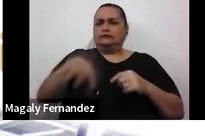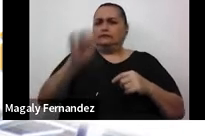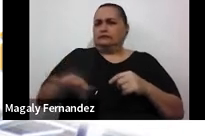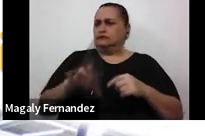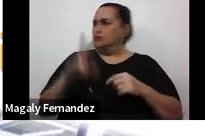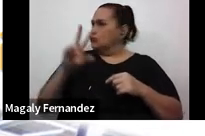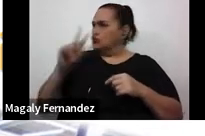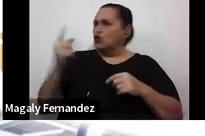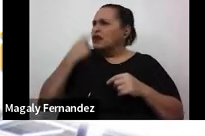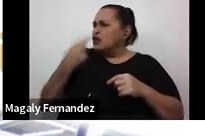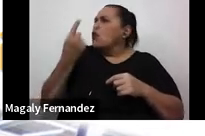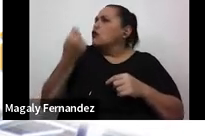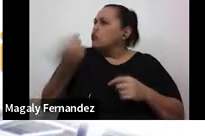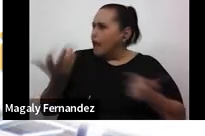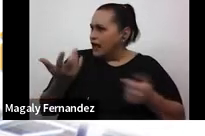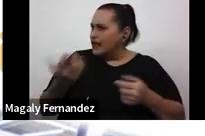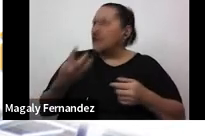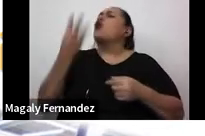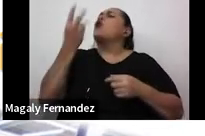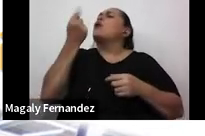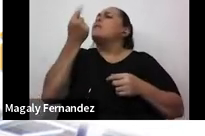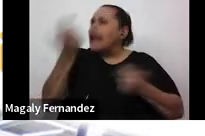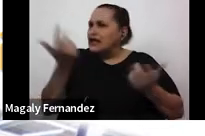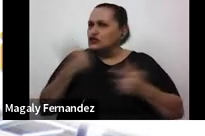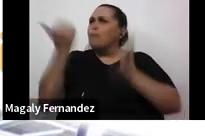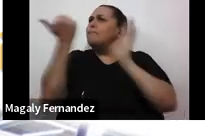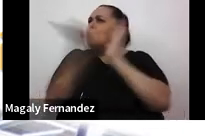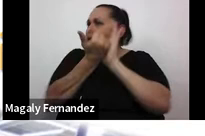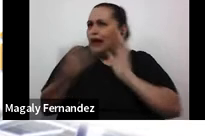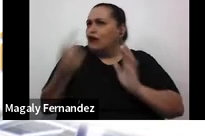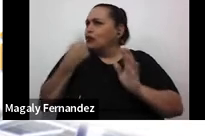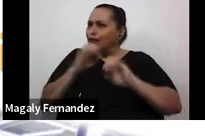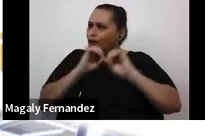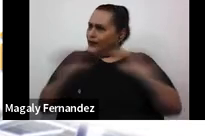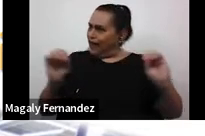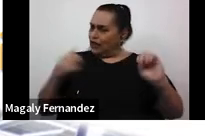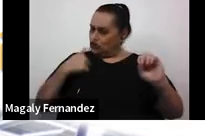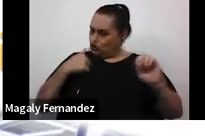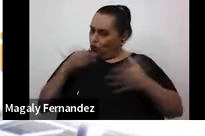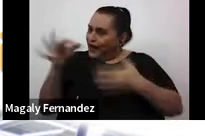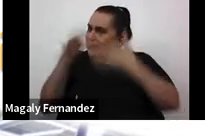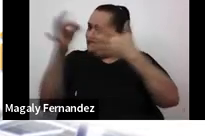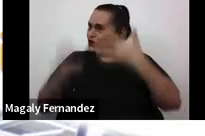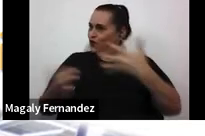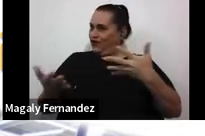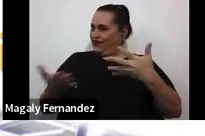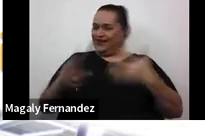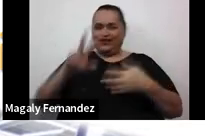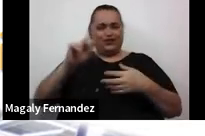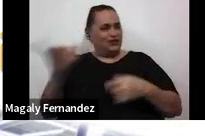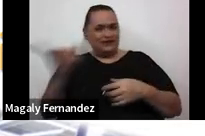me dijo cuánto costaban cuánta cantidad de Qué marca eran cual no me dejó elegir verdad Entonces no es lo